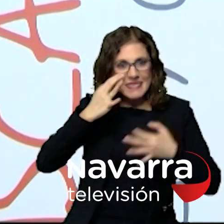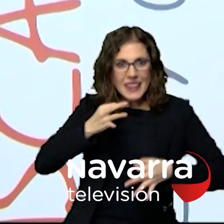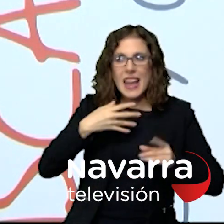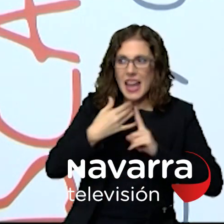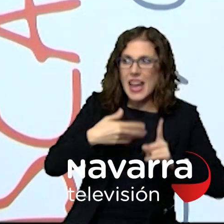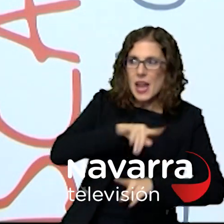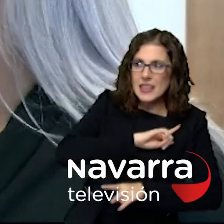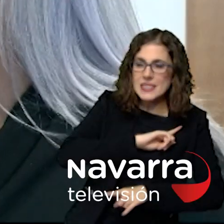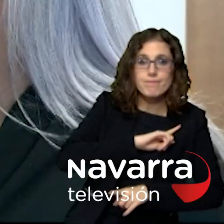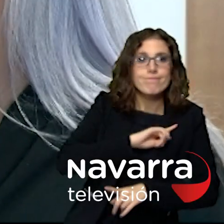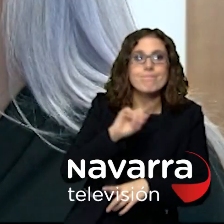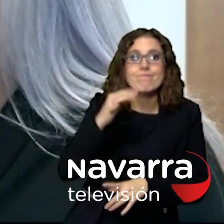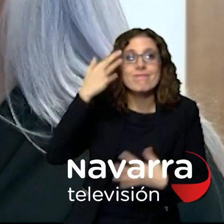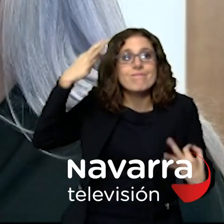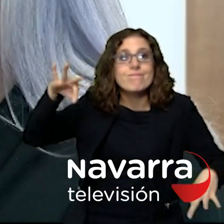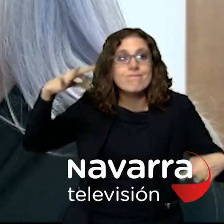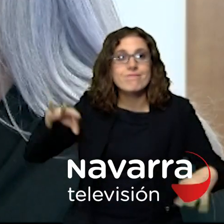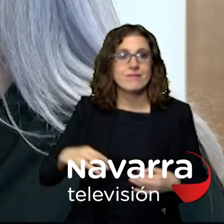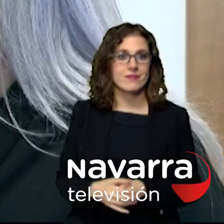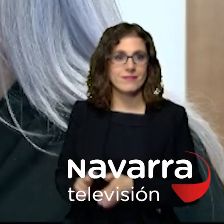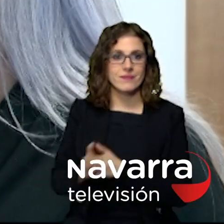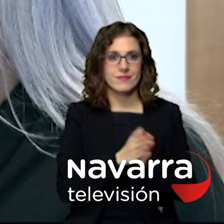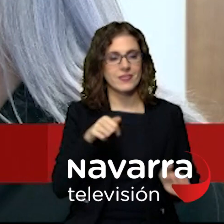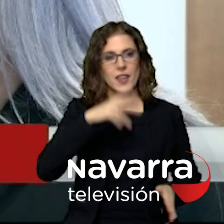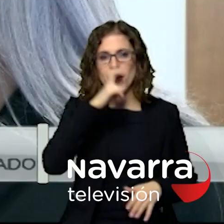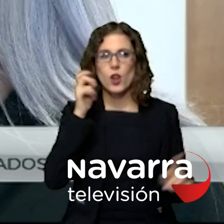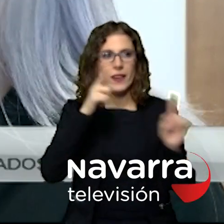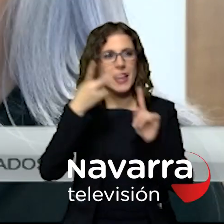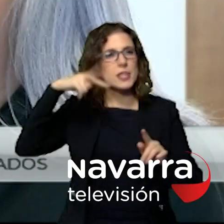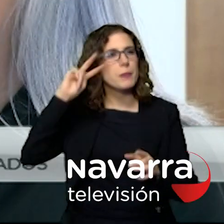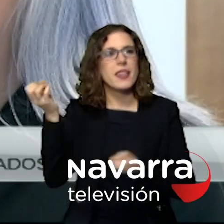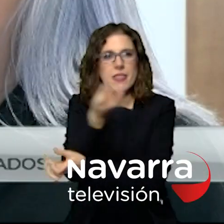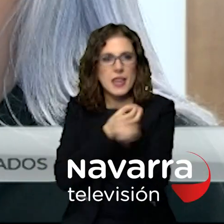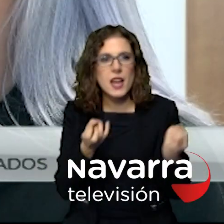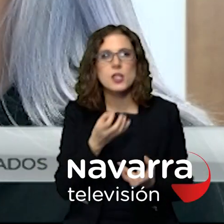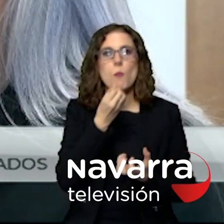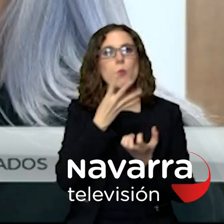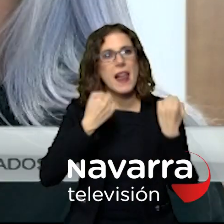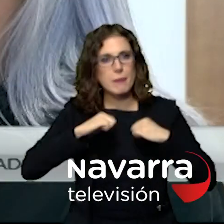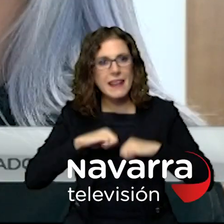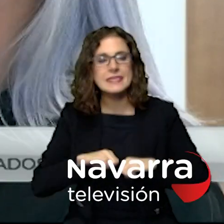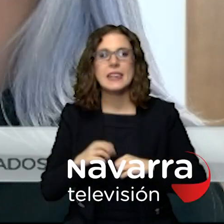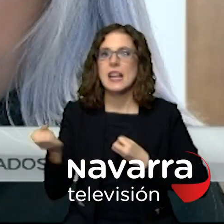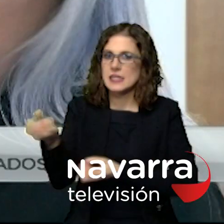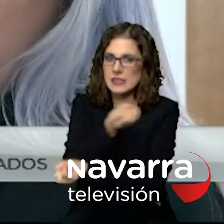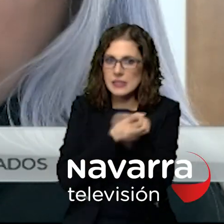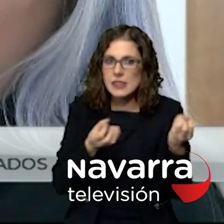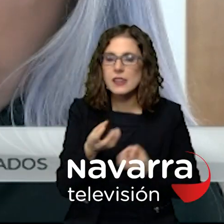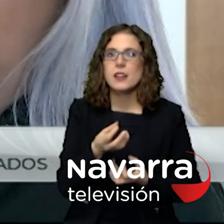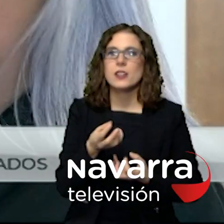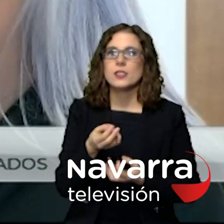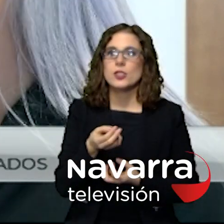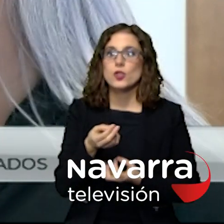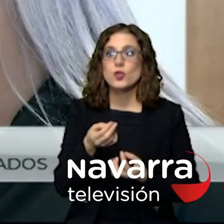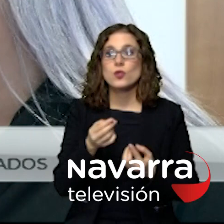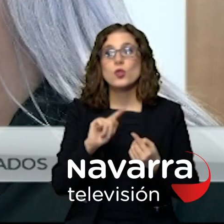itinerario de violencia. Ha servido eso para poner en común experiencias, buenas prácticas, para llegar a conclusiones que a lo mejor nos han hecho